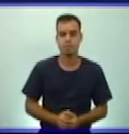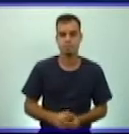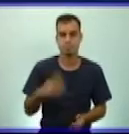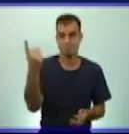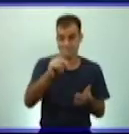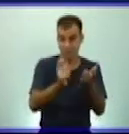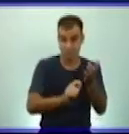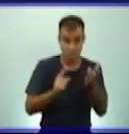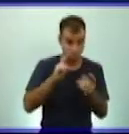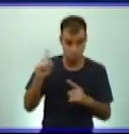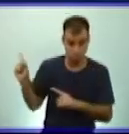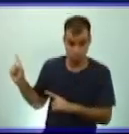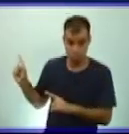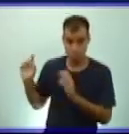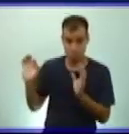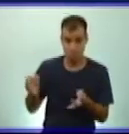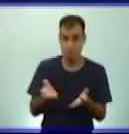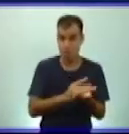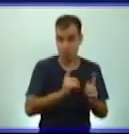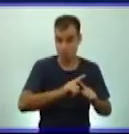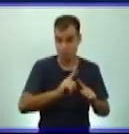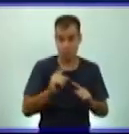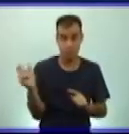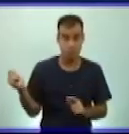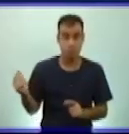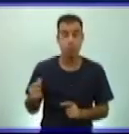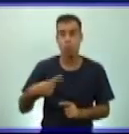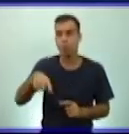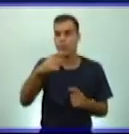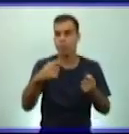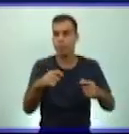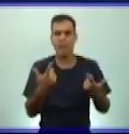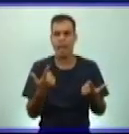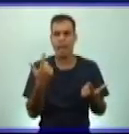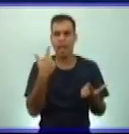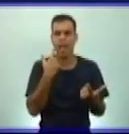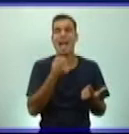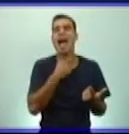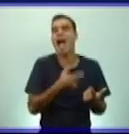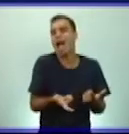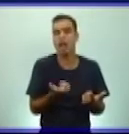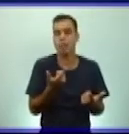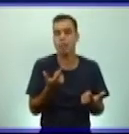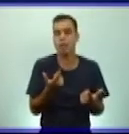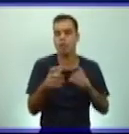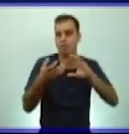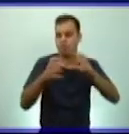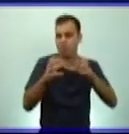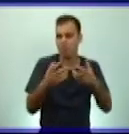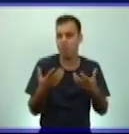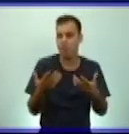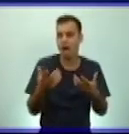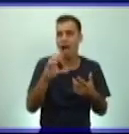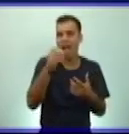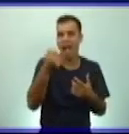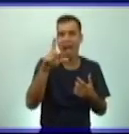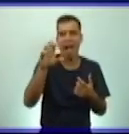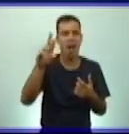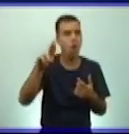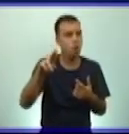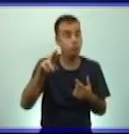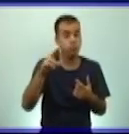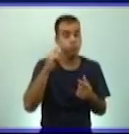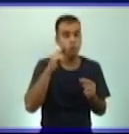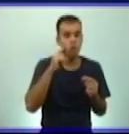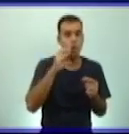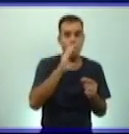4.43 del propio libro, donde ustedes debían poner ejemplos de formas del calor, de conducción